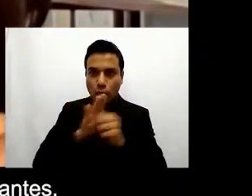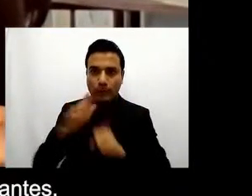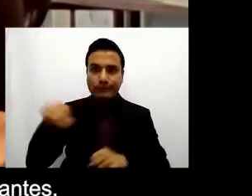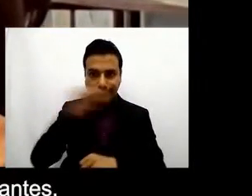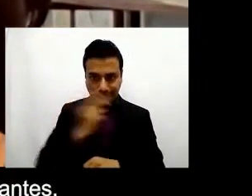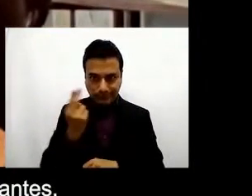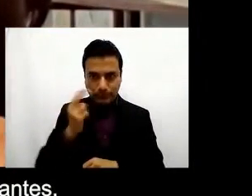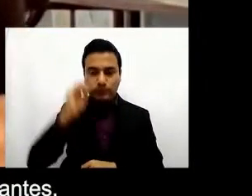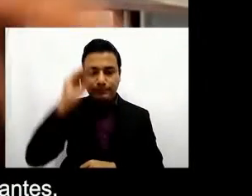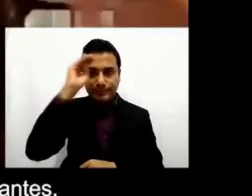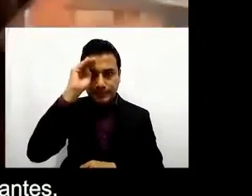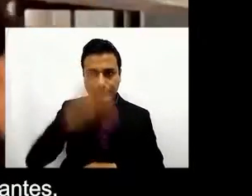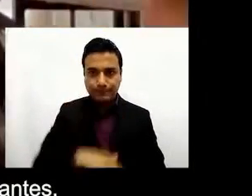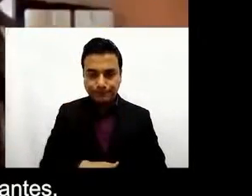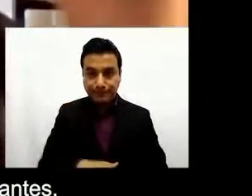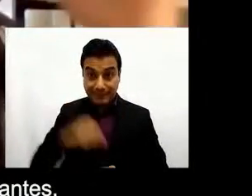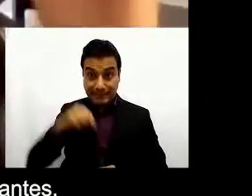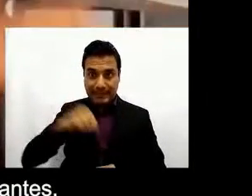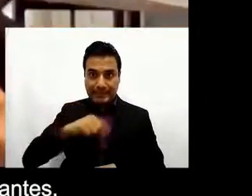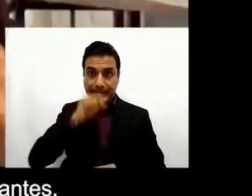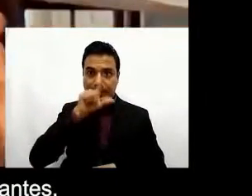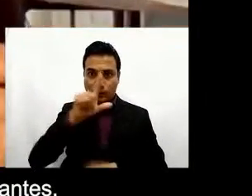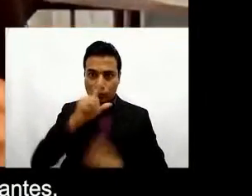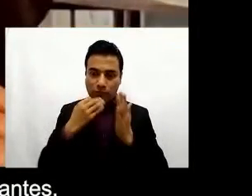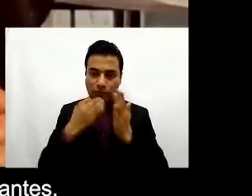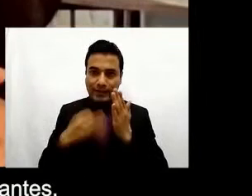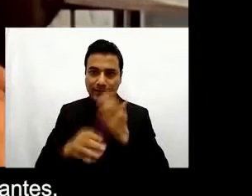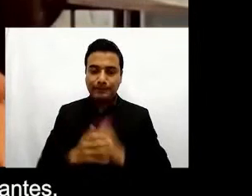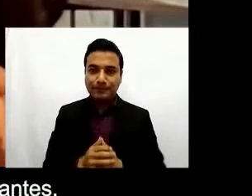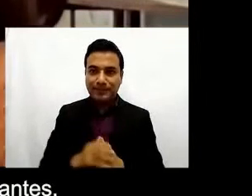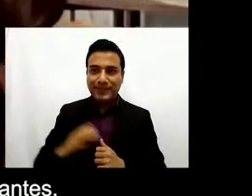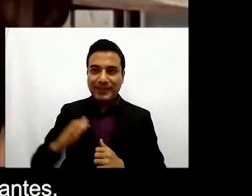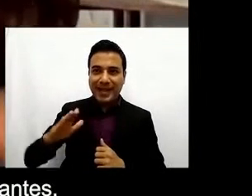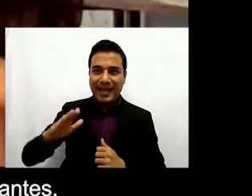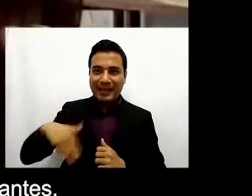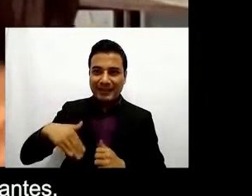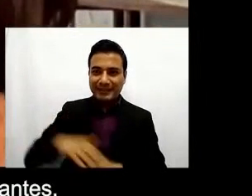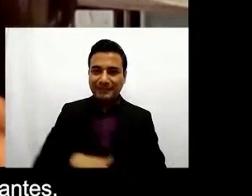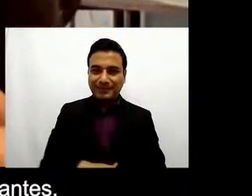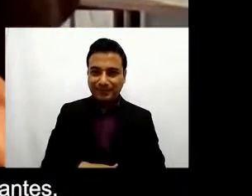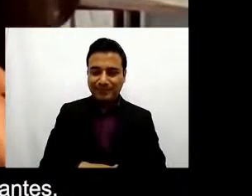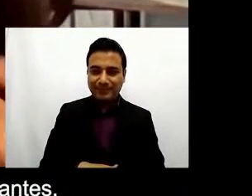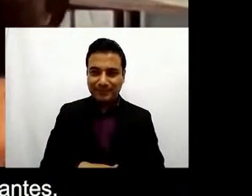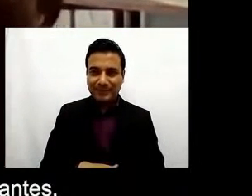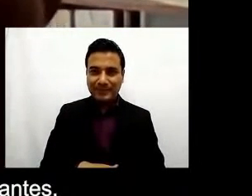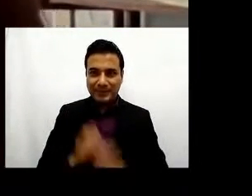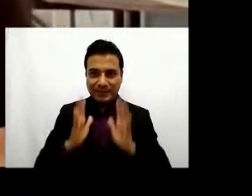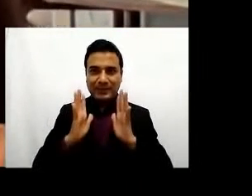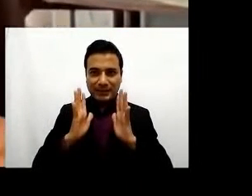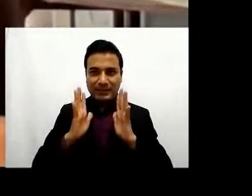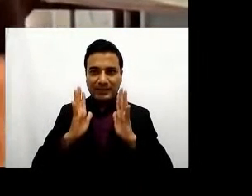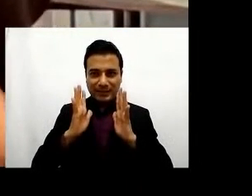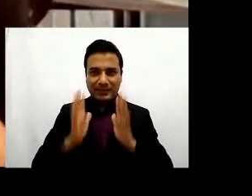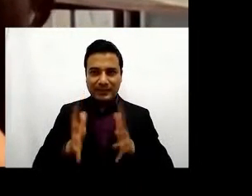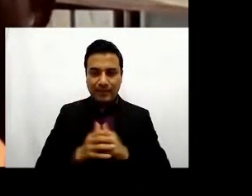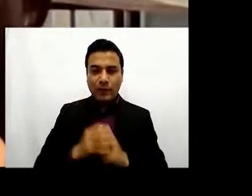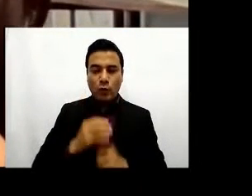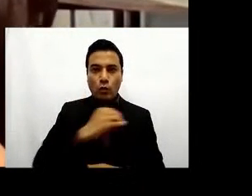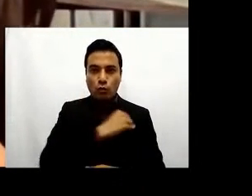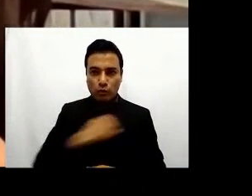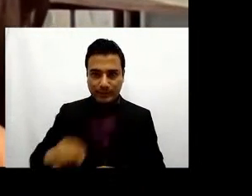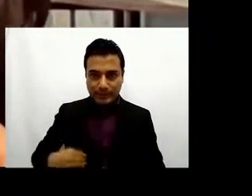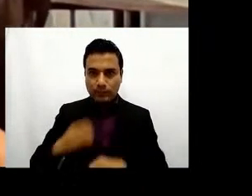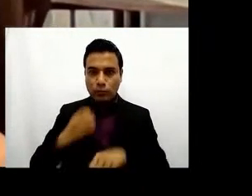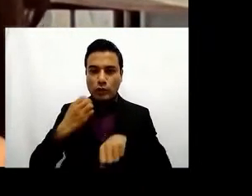entender pues que esta, como ya lo decía antes, pues se desarrolla en varios niveles, ¿no? Desde el municipal hasta el